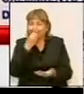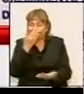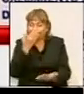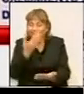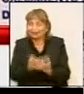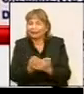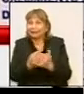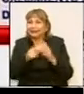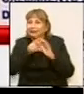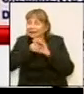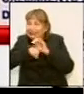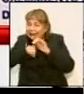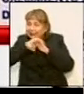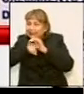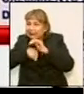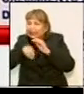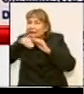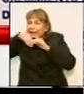producciones mineras entrando